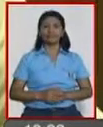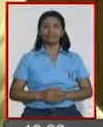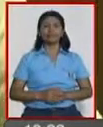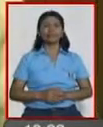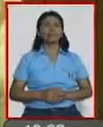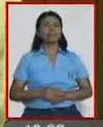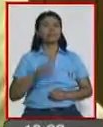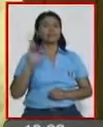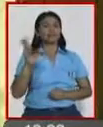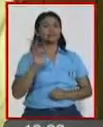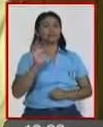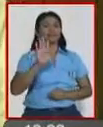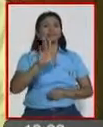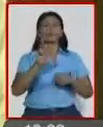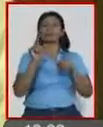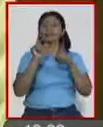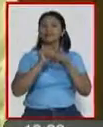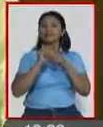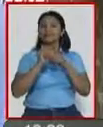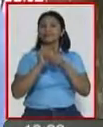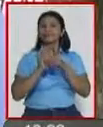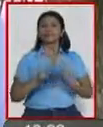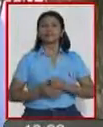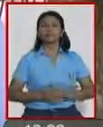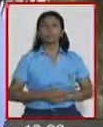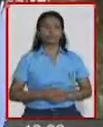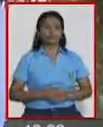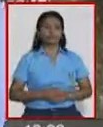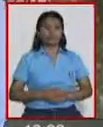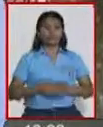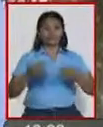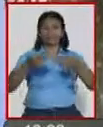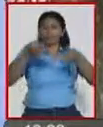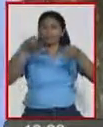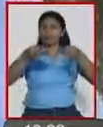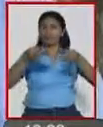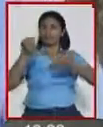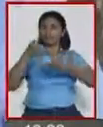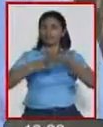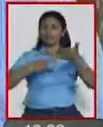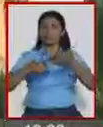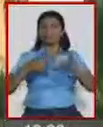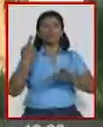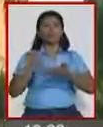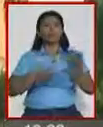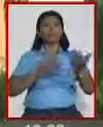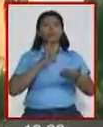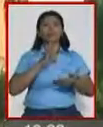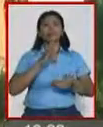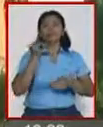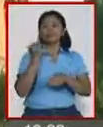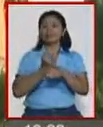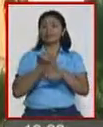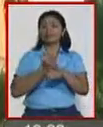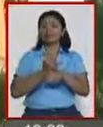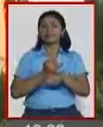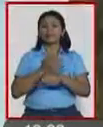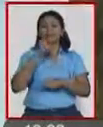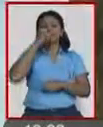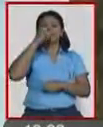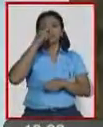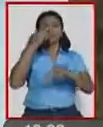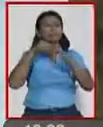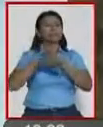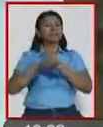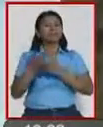validar su palabra respetando los resultados del 21 de febrero. Por su parte, el oficialismo critica la posición de la Iglesia, manifestando que es una intromisión